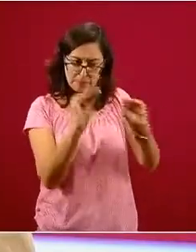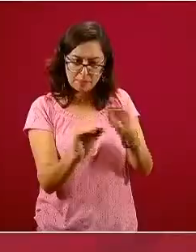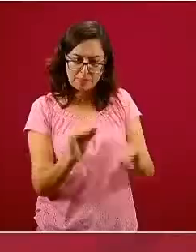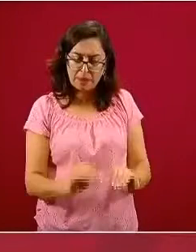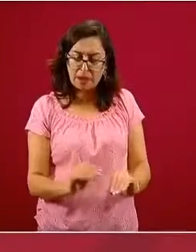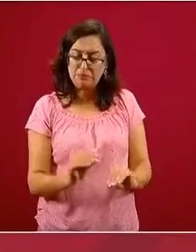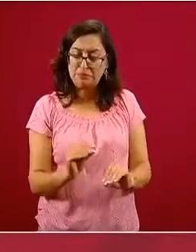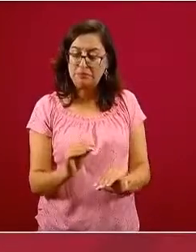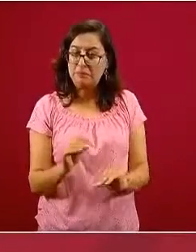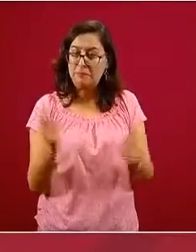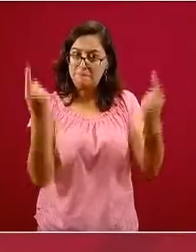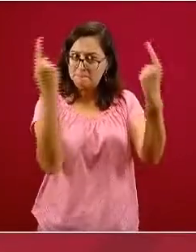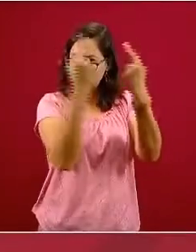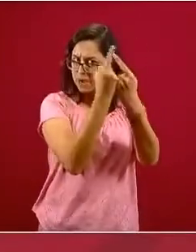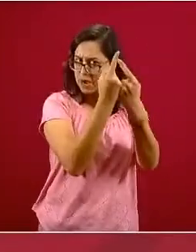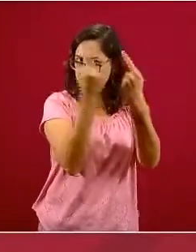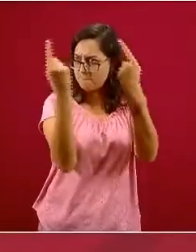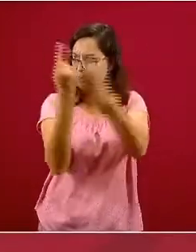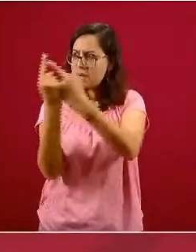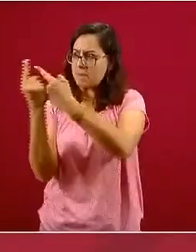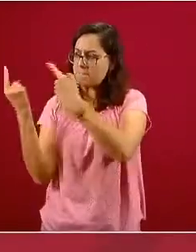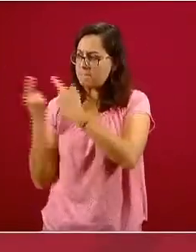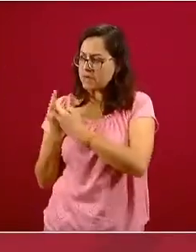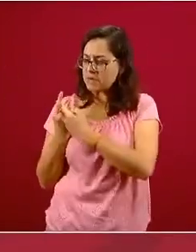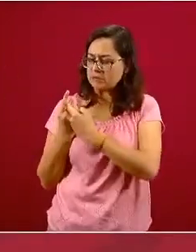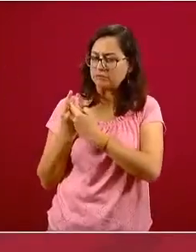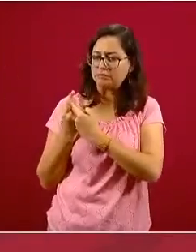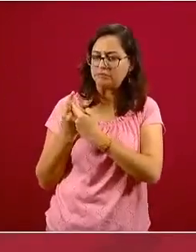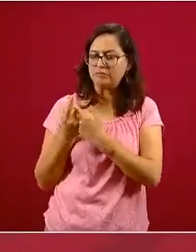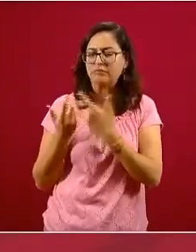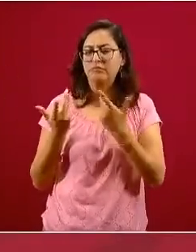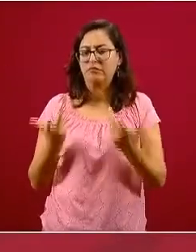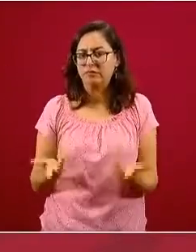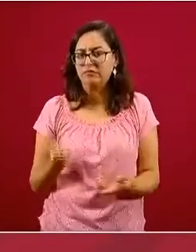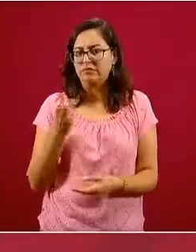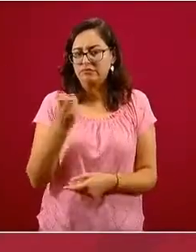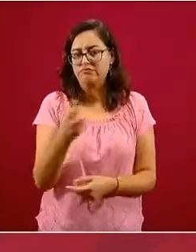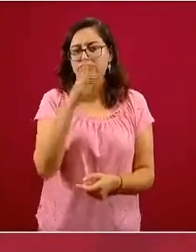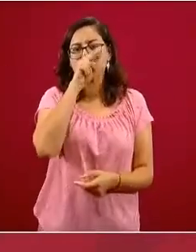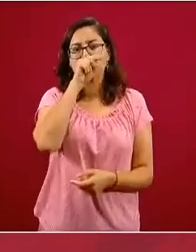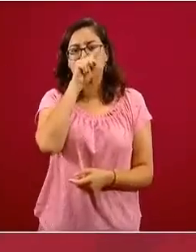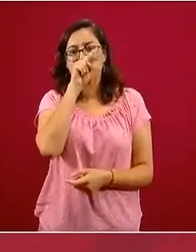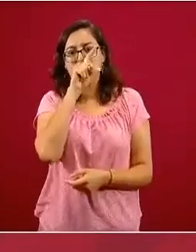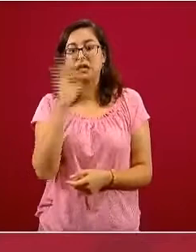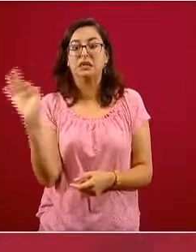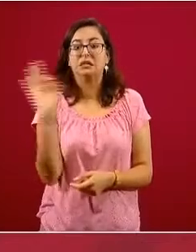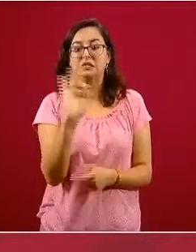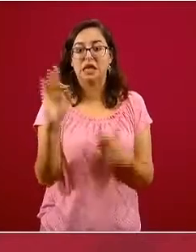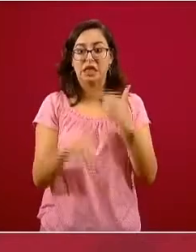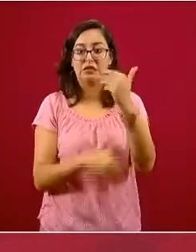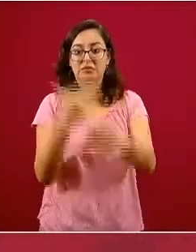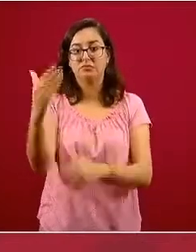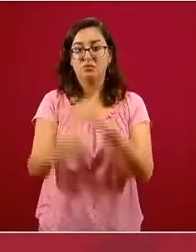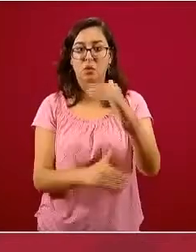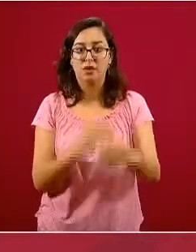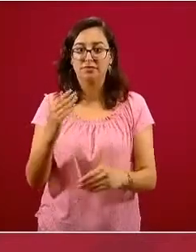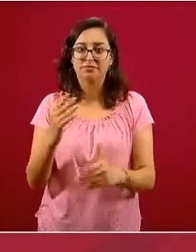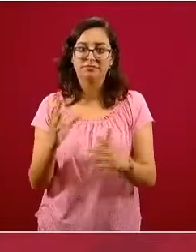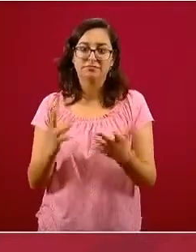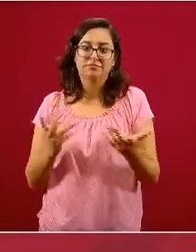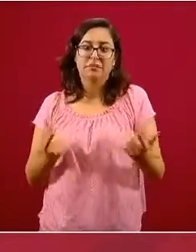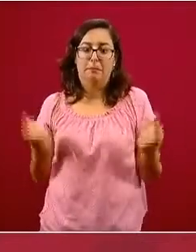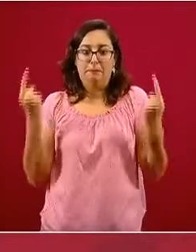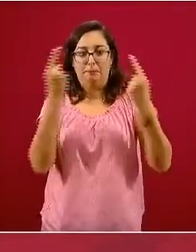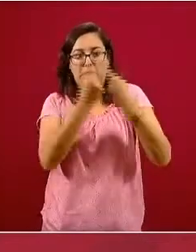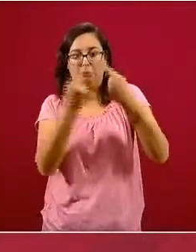legal, la parte legislativa, en cuanto a técnica legislativa, que pudieran ser impugnados jurídicamente.